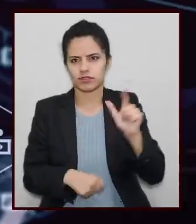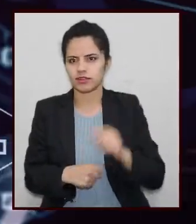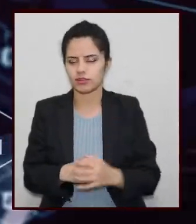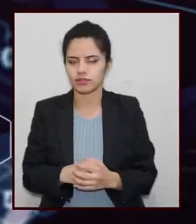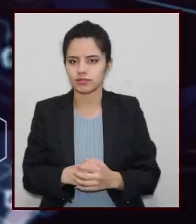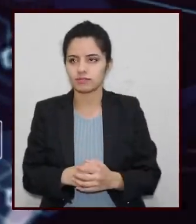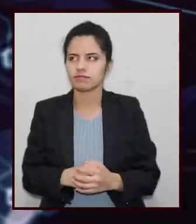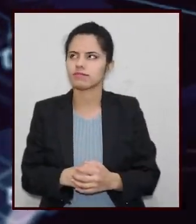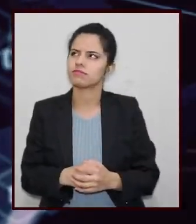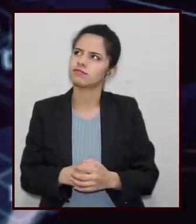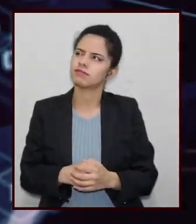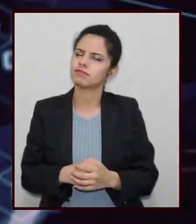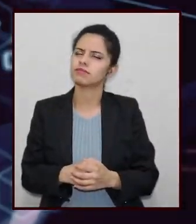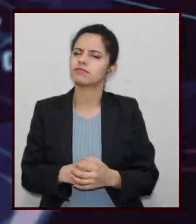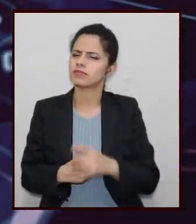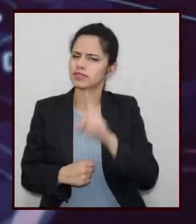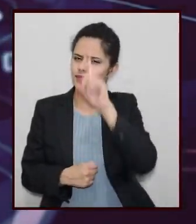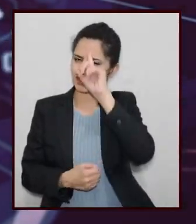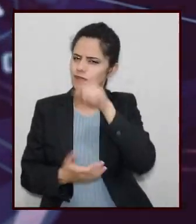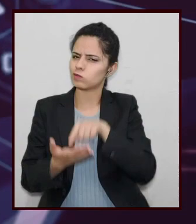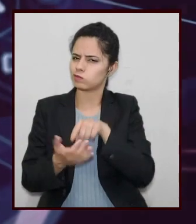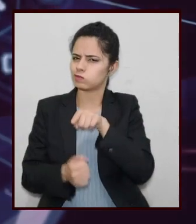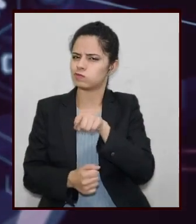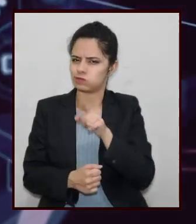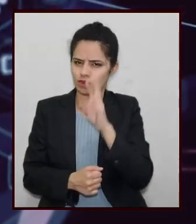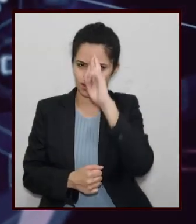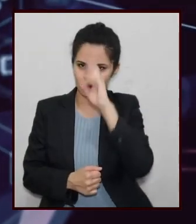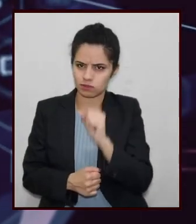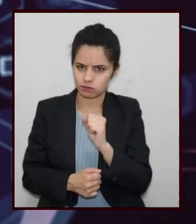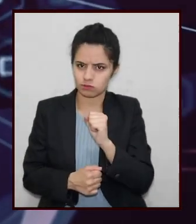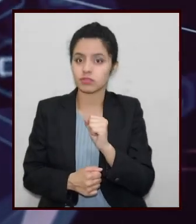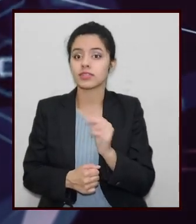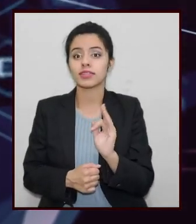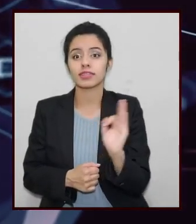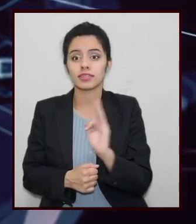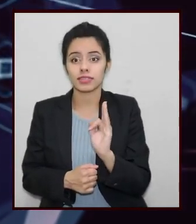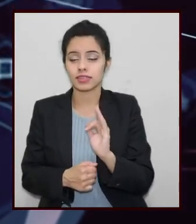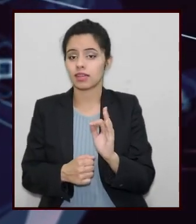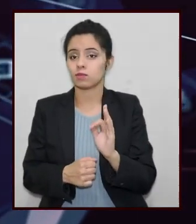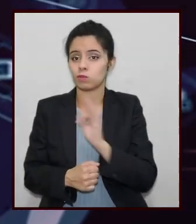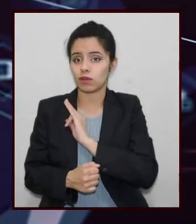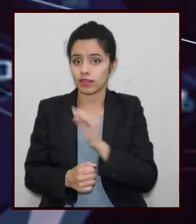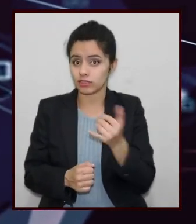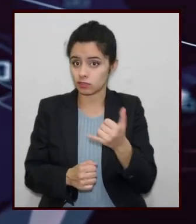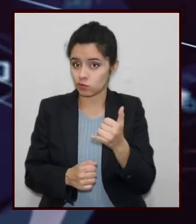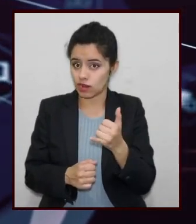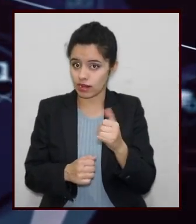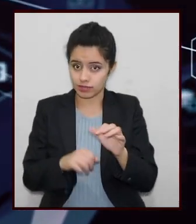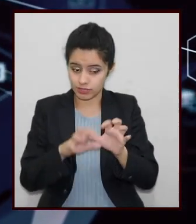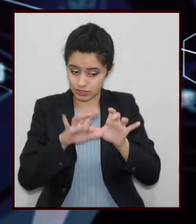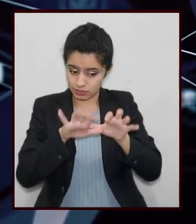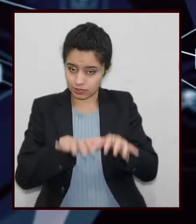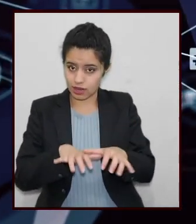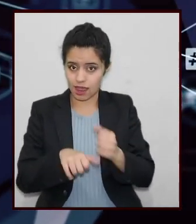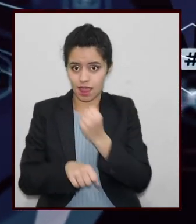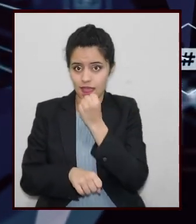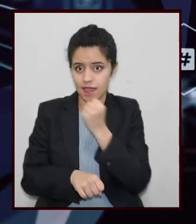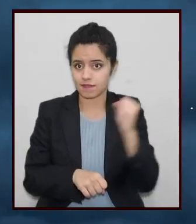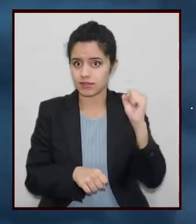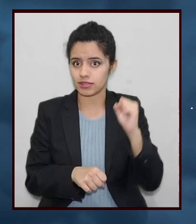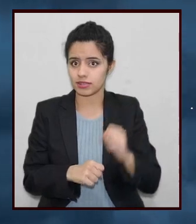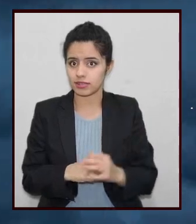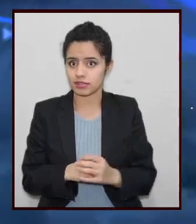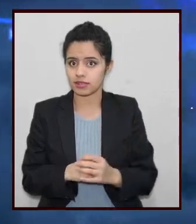crees? Vaya, creo que tienes razón. Si logramos dominar los softwares de hojas de cálculo con el celular,